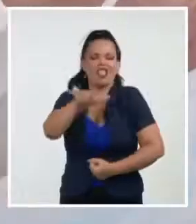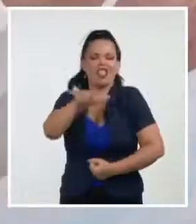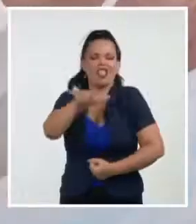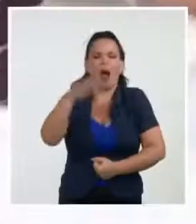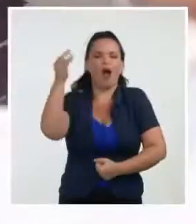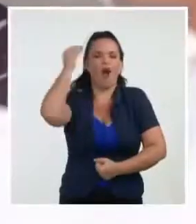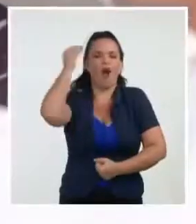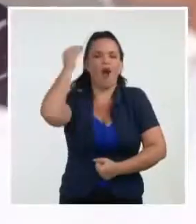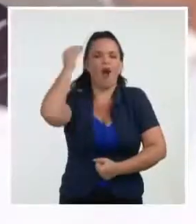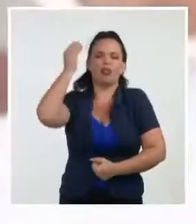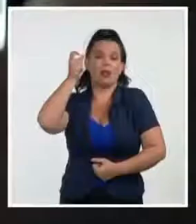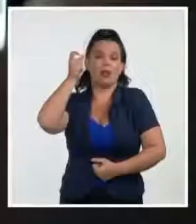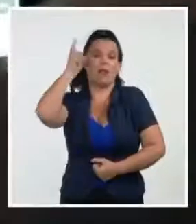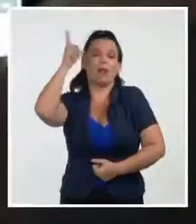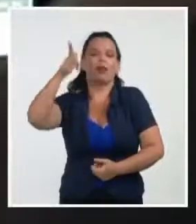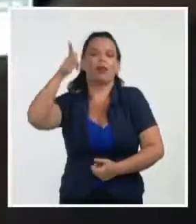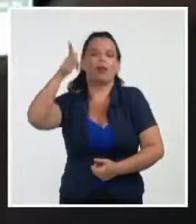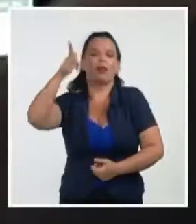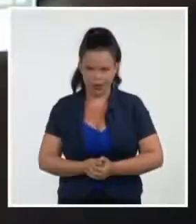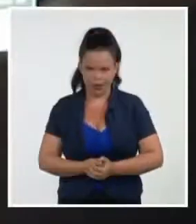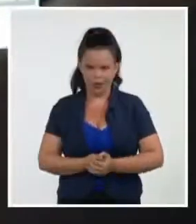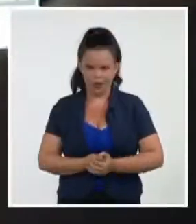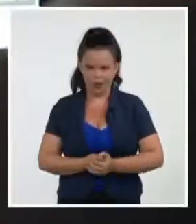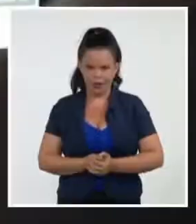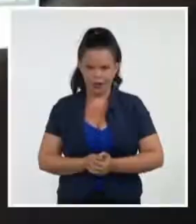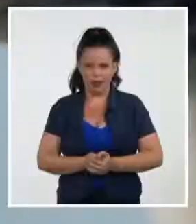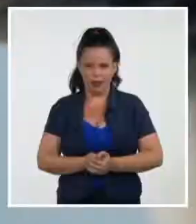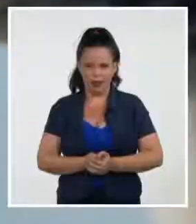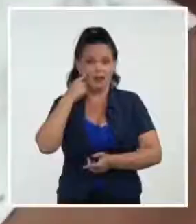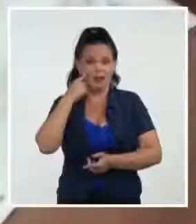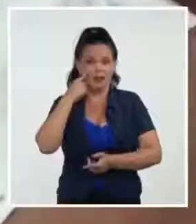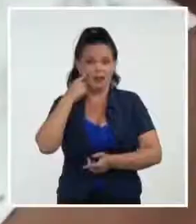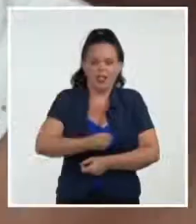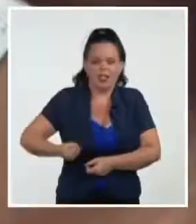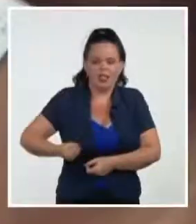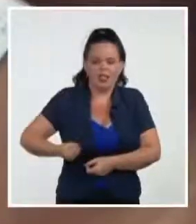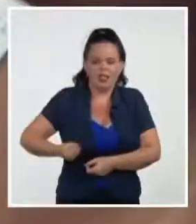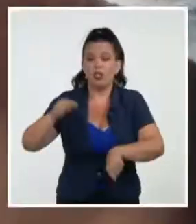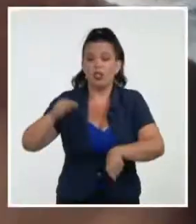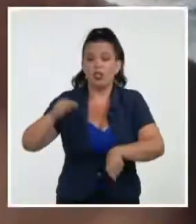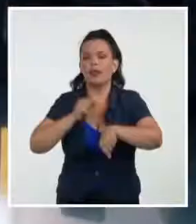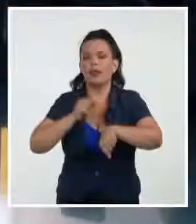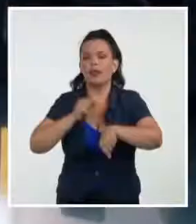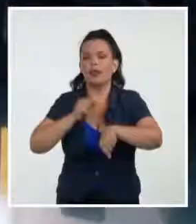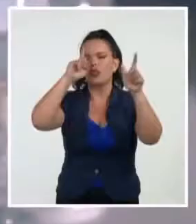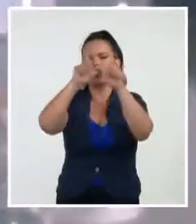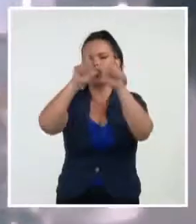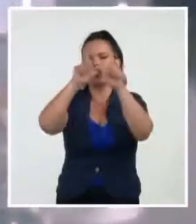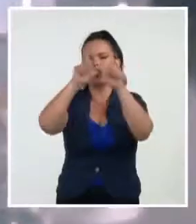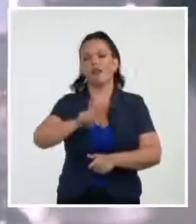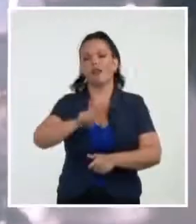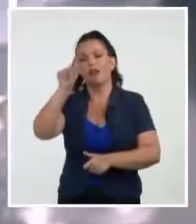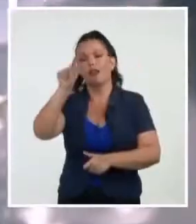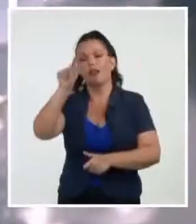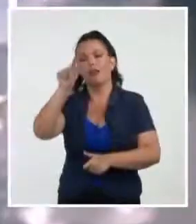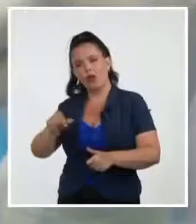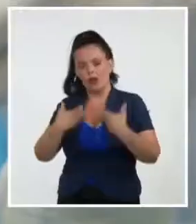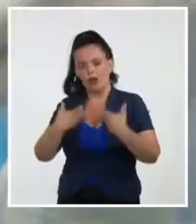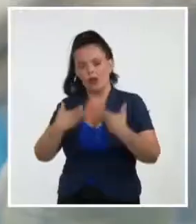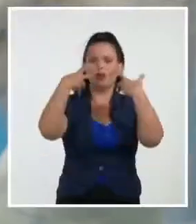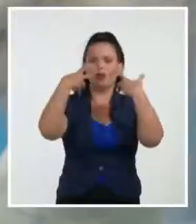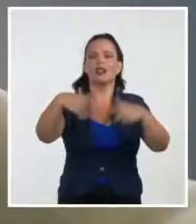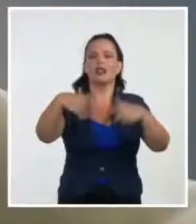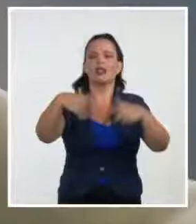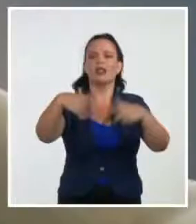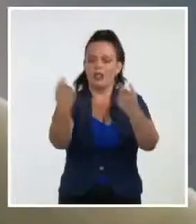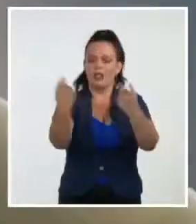de experiencias, del tiempo y esfuerzo de científicos estrellas. Será también una dosis de resistencia y confianza